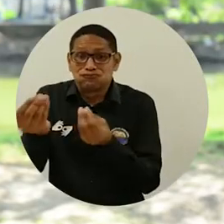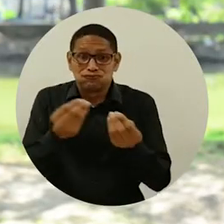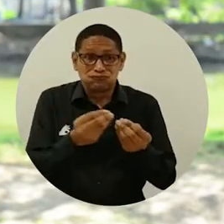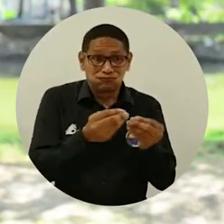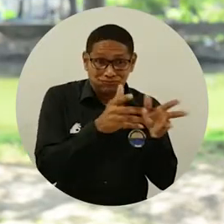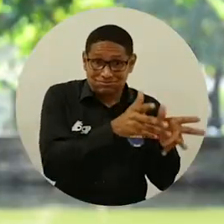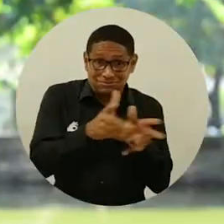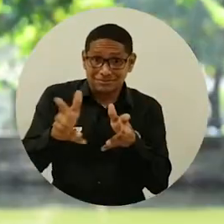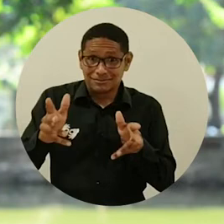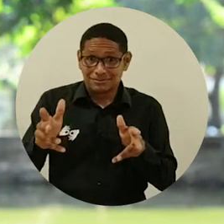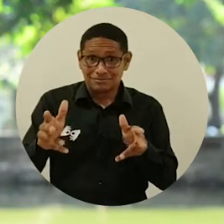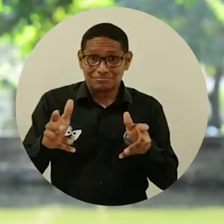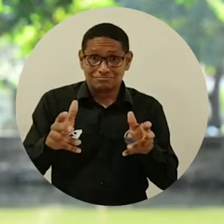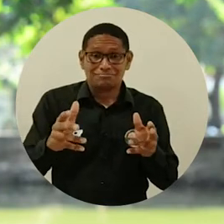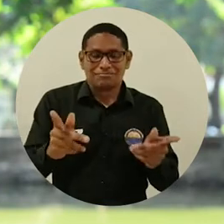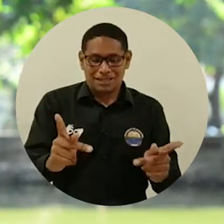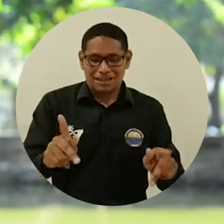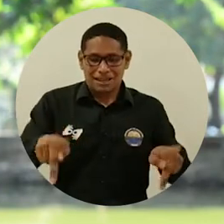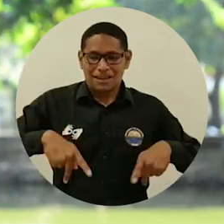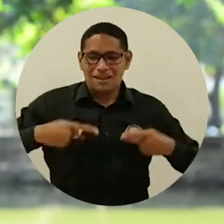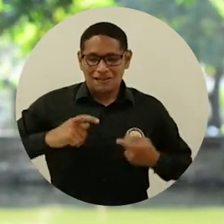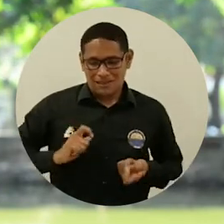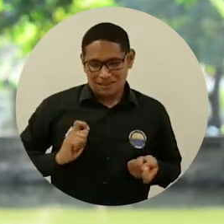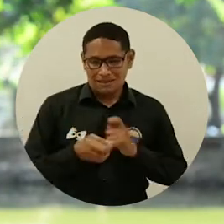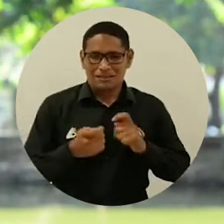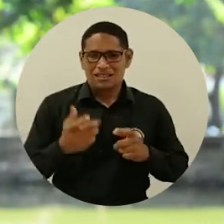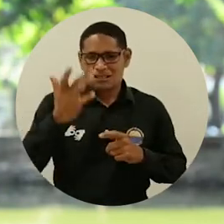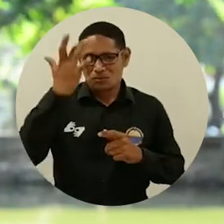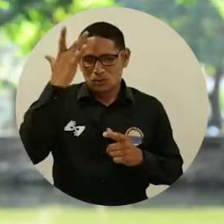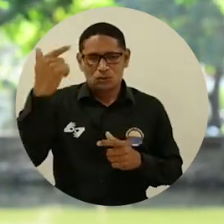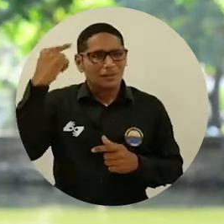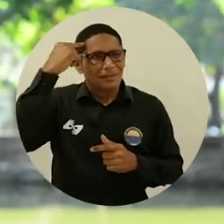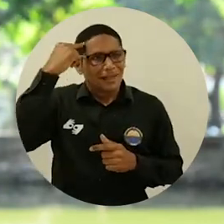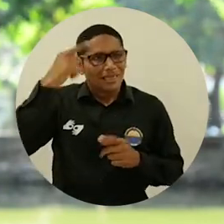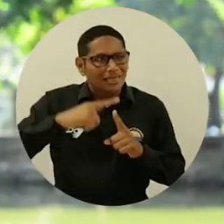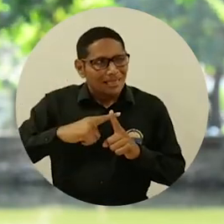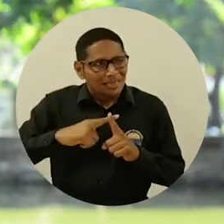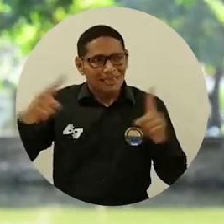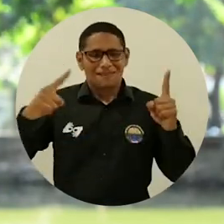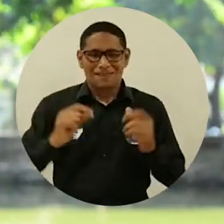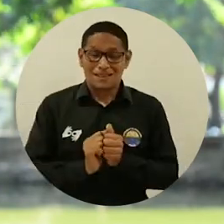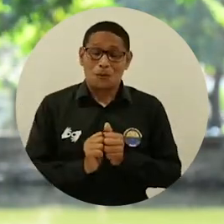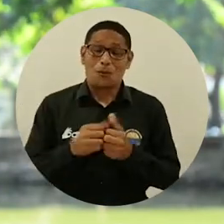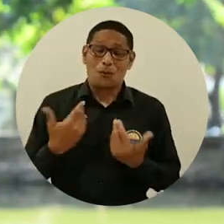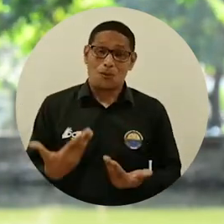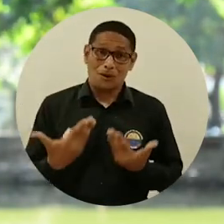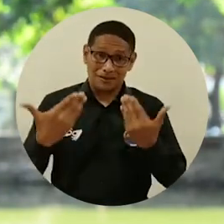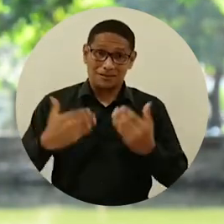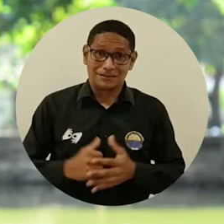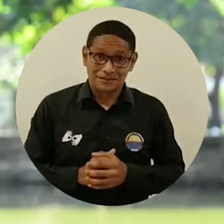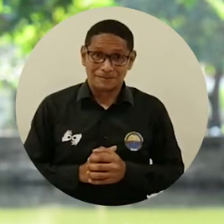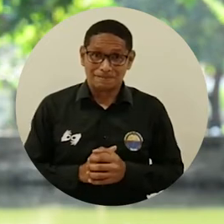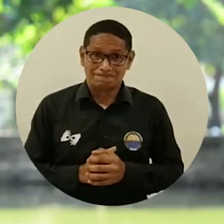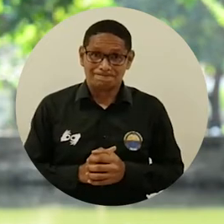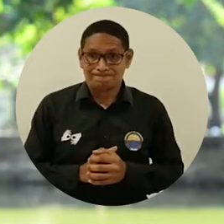zonales. Esto me cambió la vida, me cambió la forma de pensar.